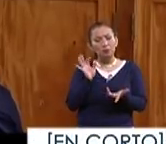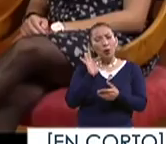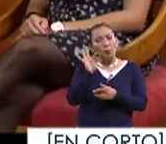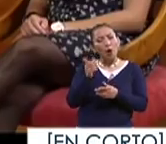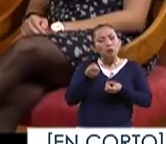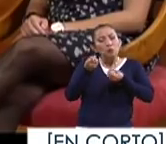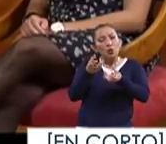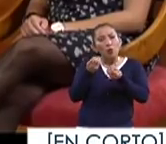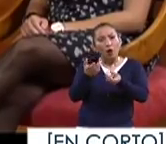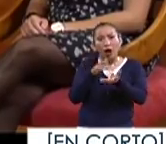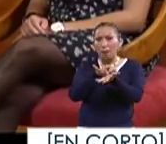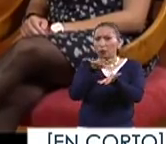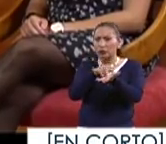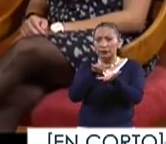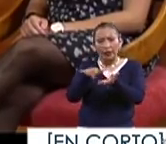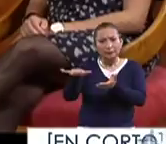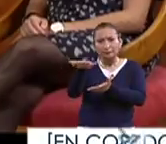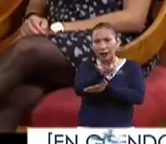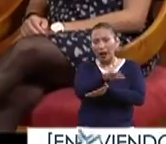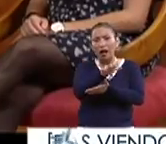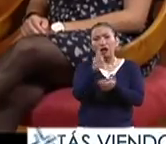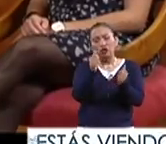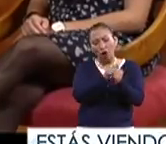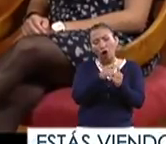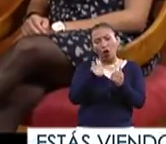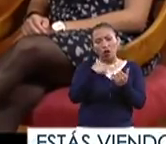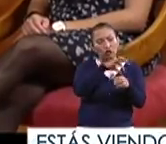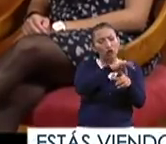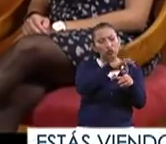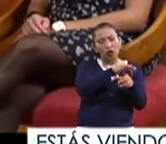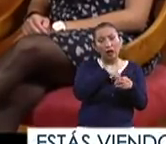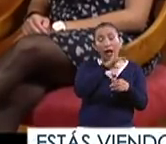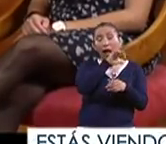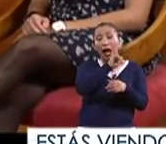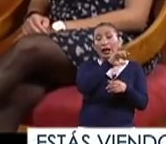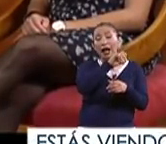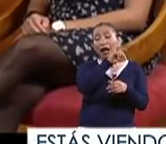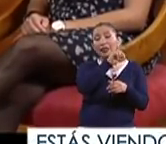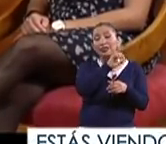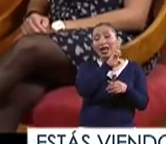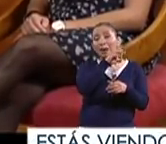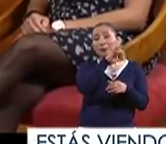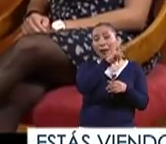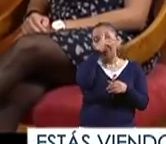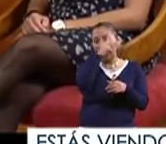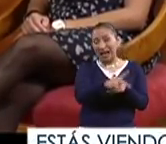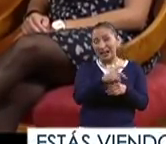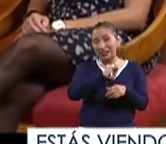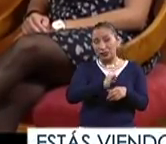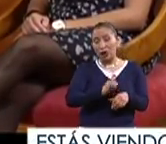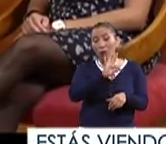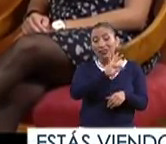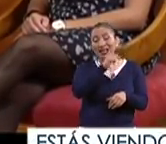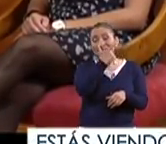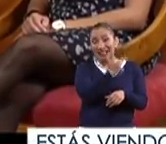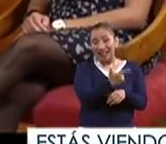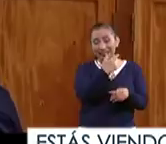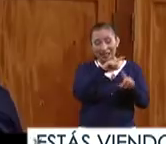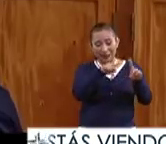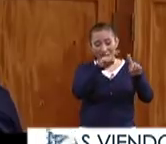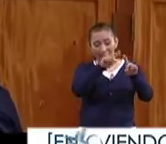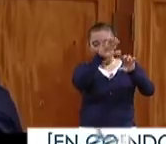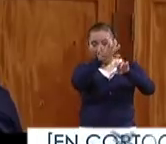pudimos proveer de muchos recursos a través de nuestros médicos. La Academia Mexicana de Cirugía tiene 47